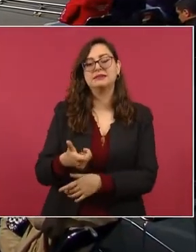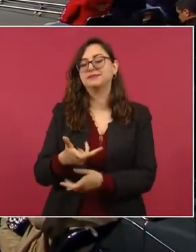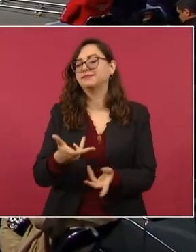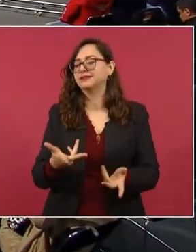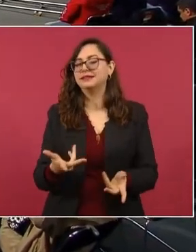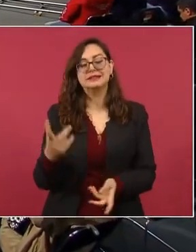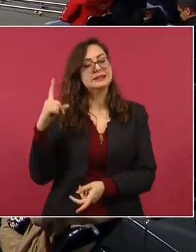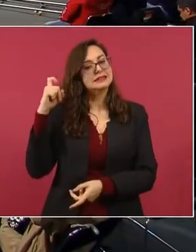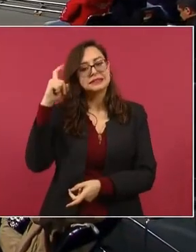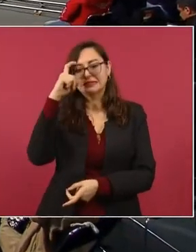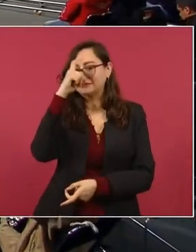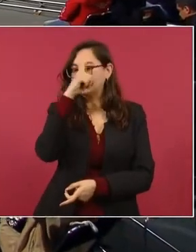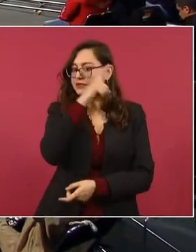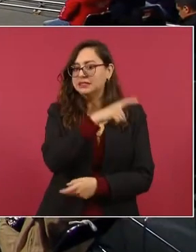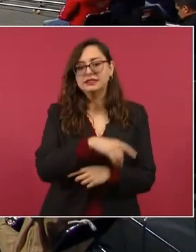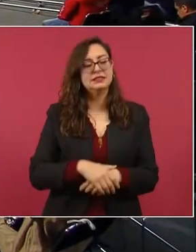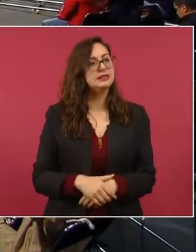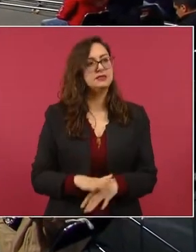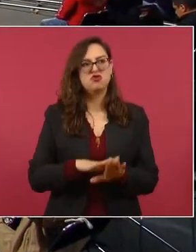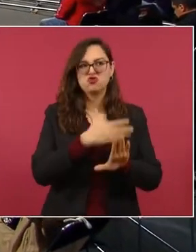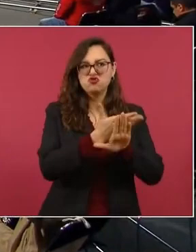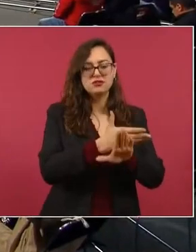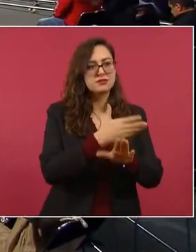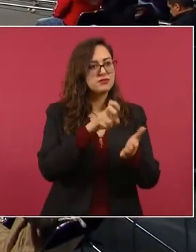y se ha avanzado, pero